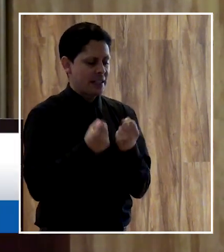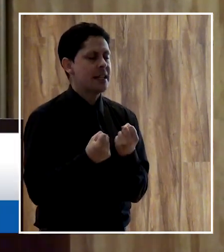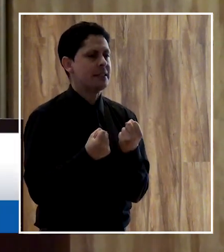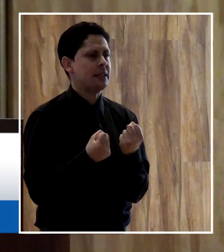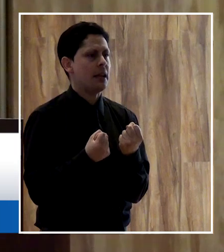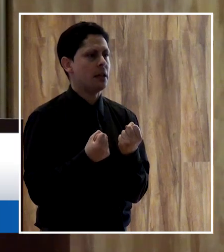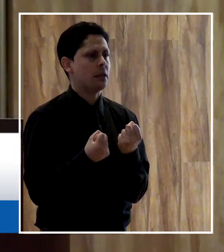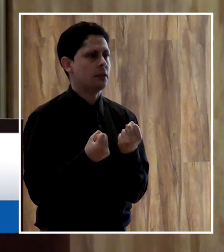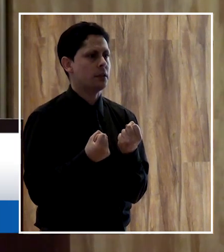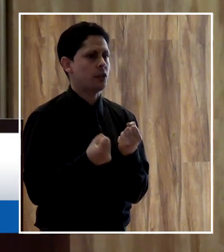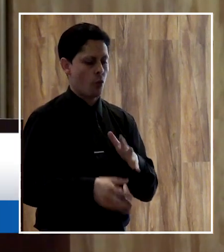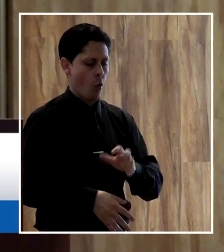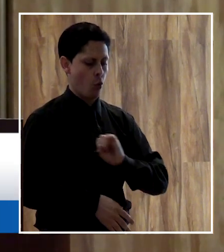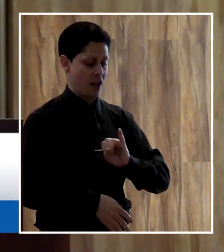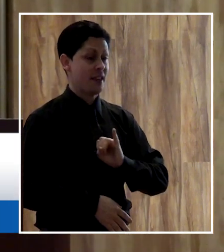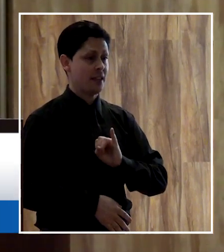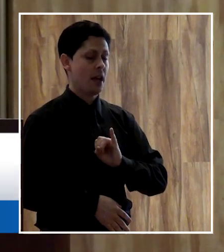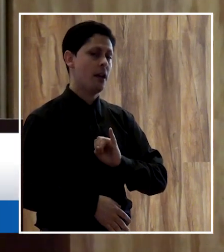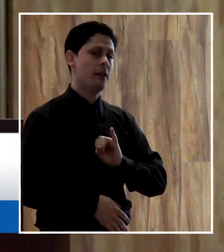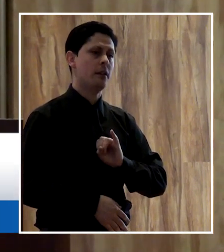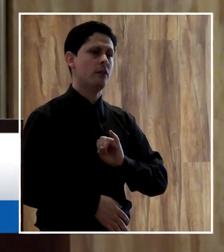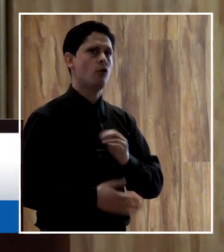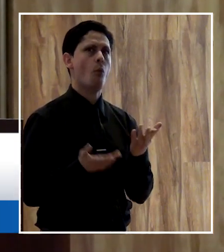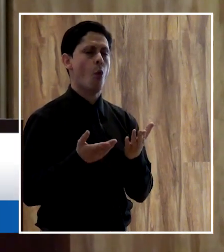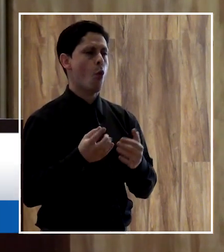Chile un país